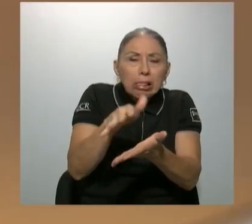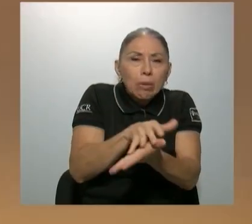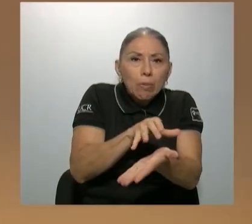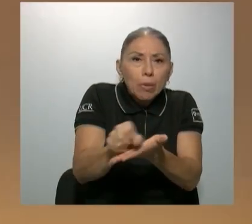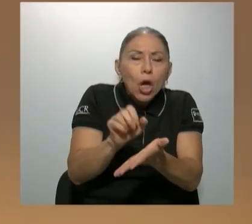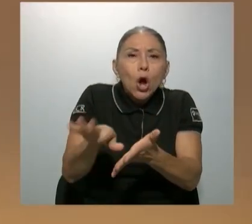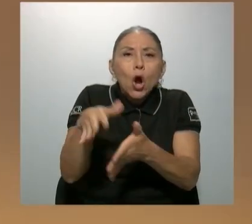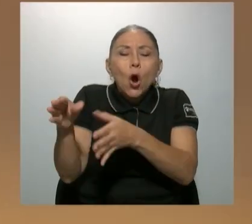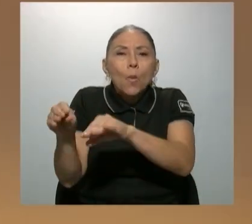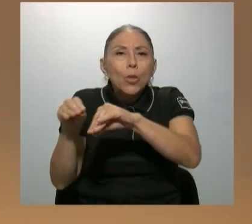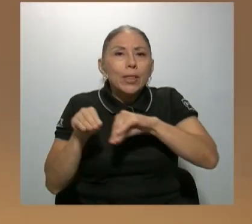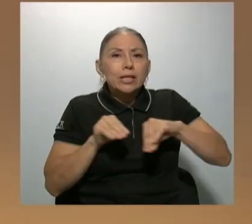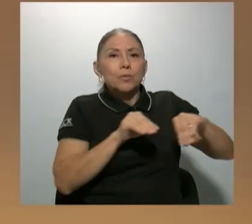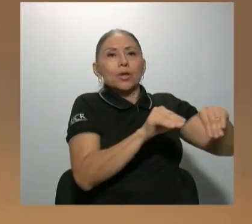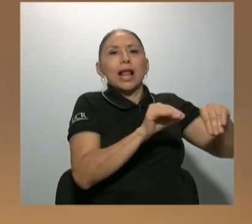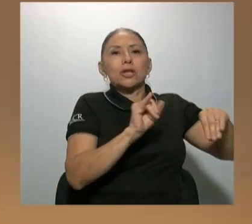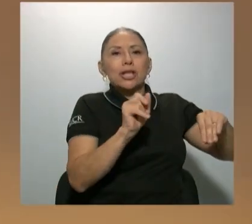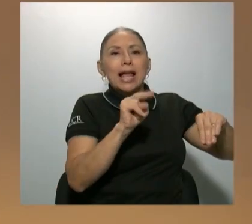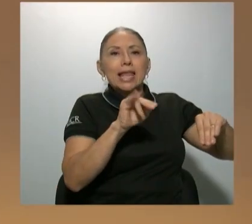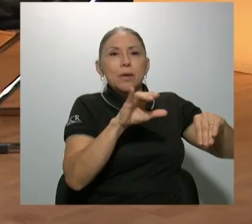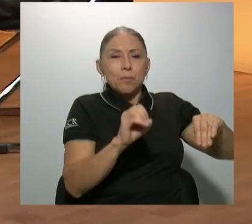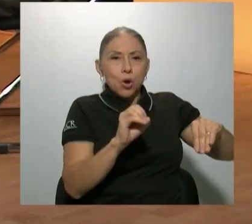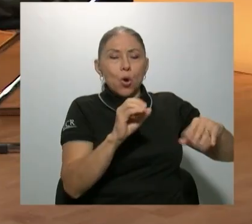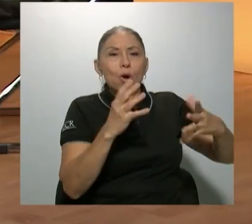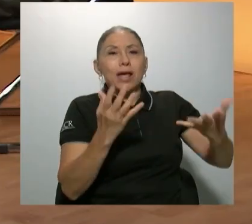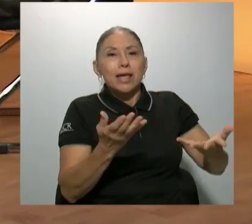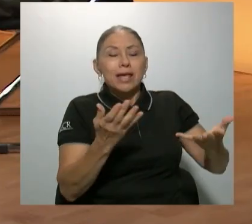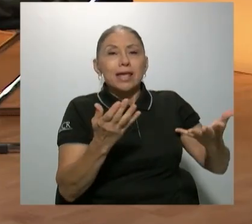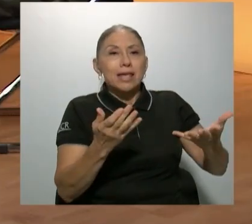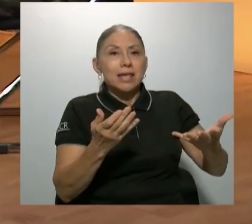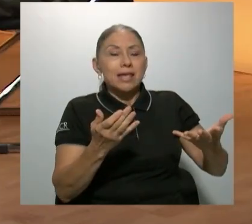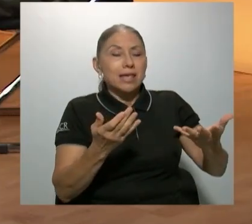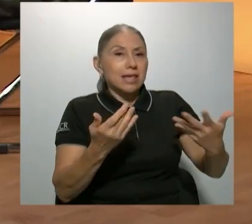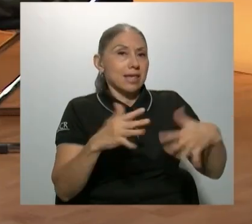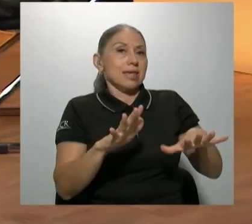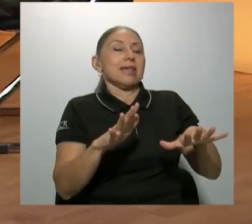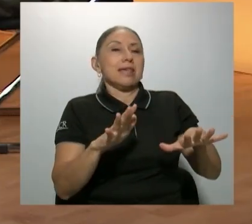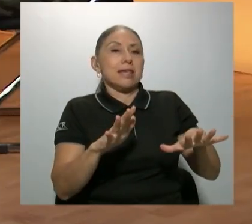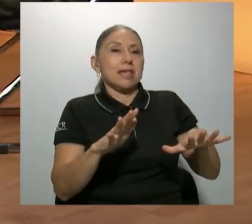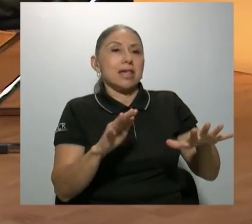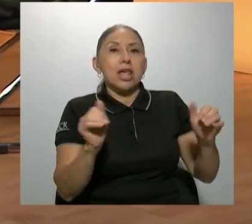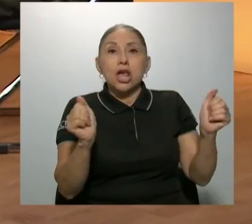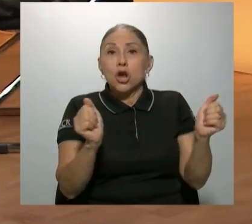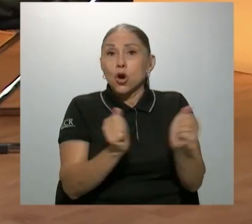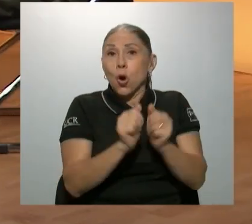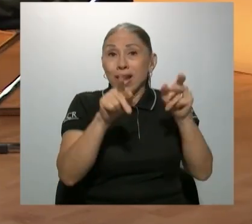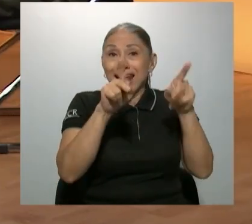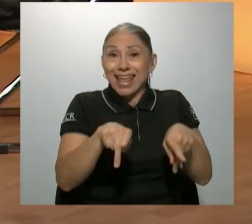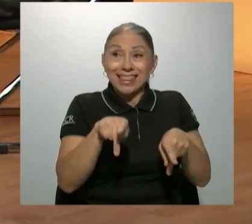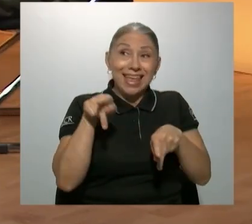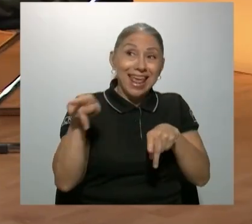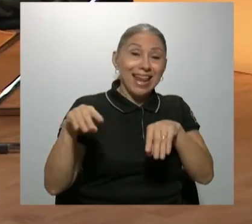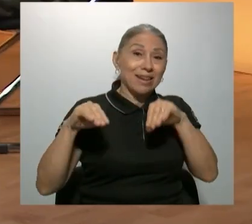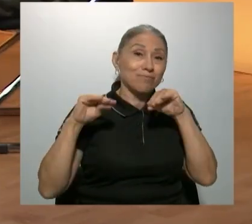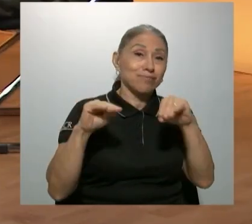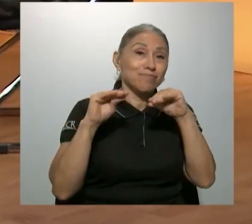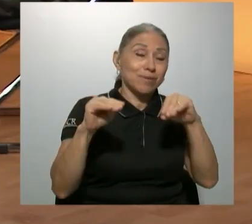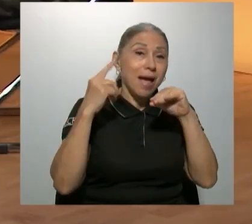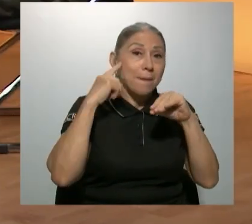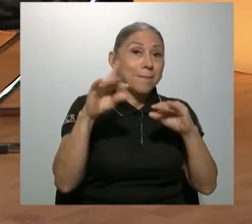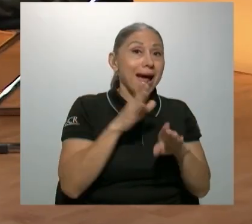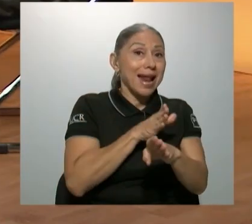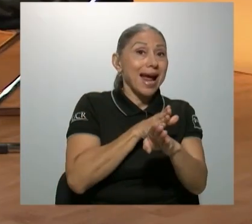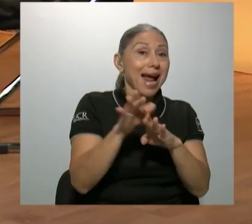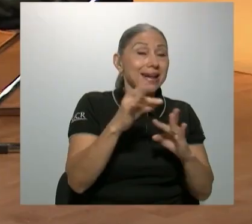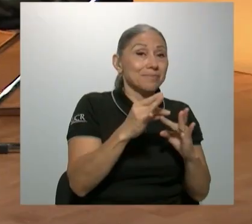INVIO, etcétera, etcétera. Bueno, y rápidamente, con la cantidad de gente que Rodrigo preparó para taxónomos,